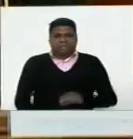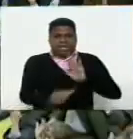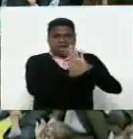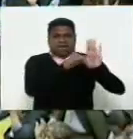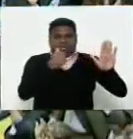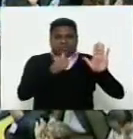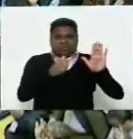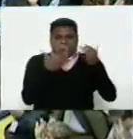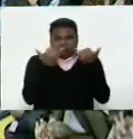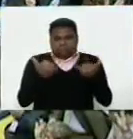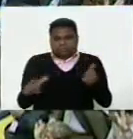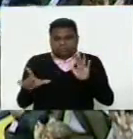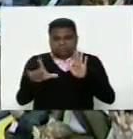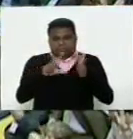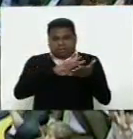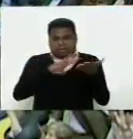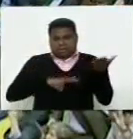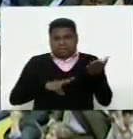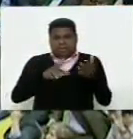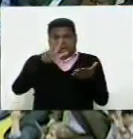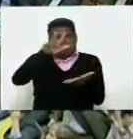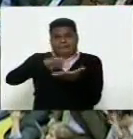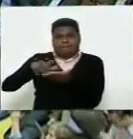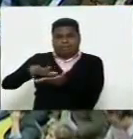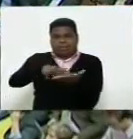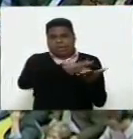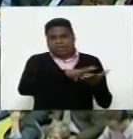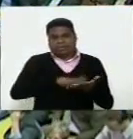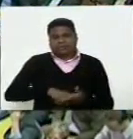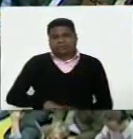leído, aprobado.